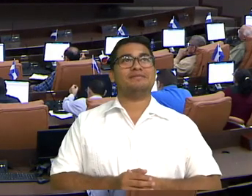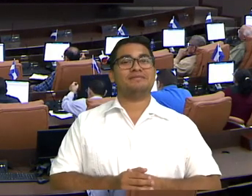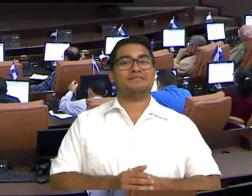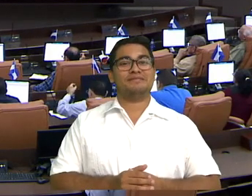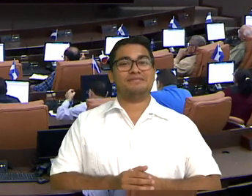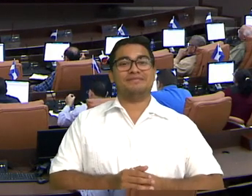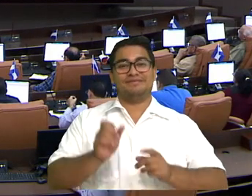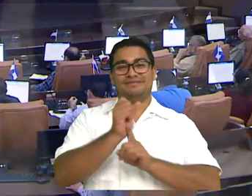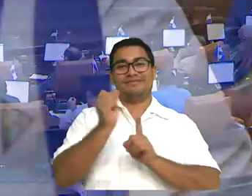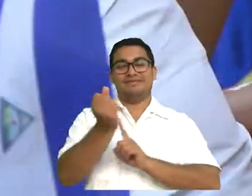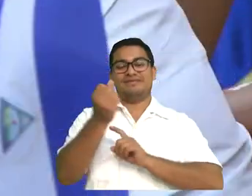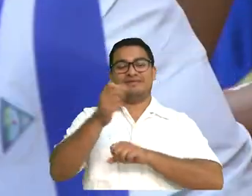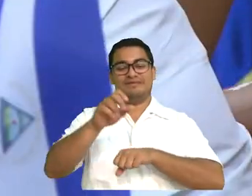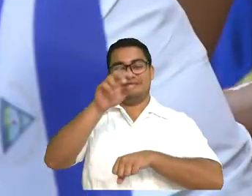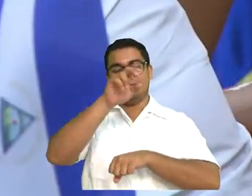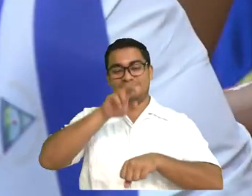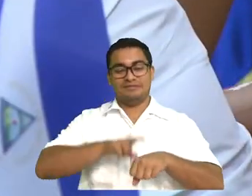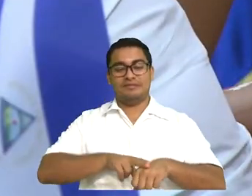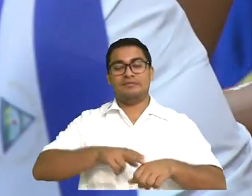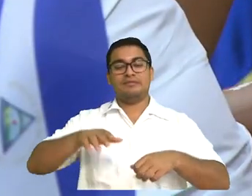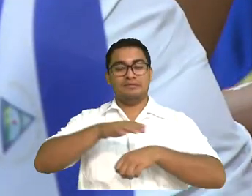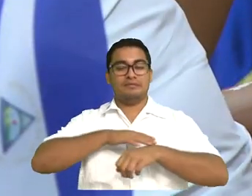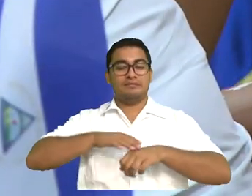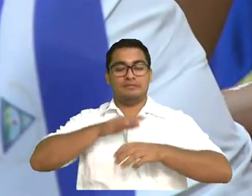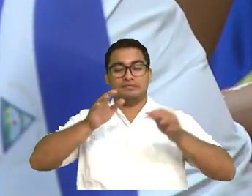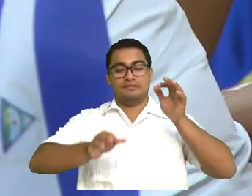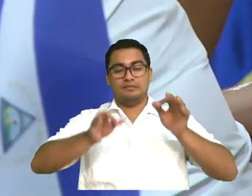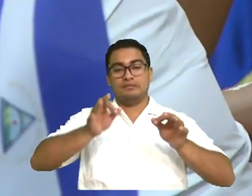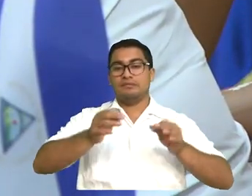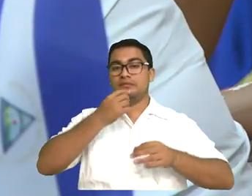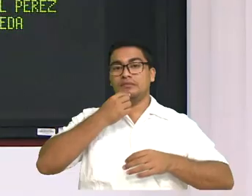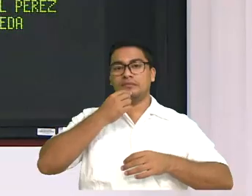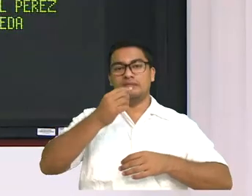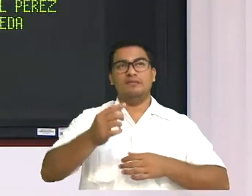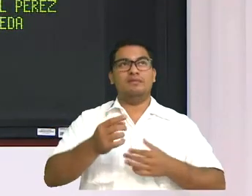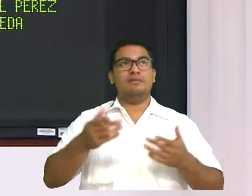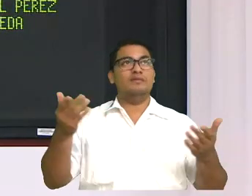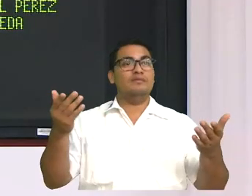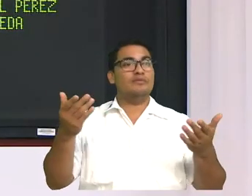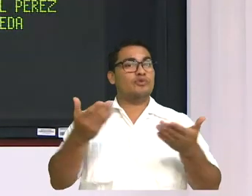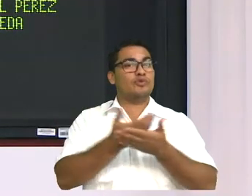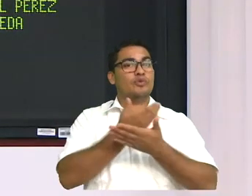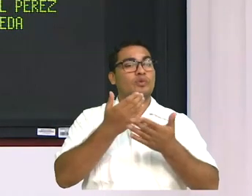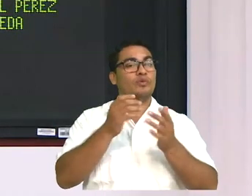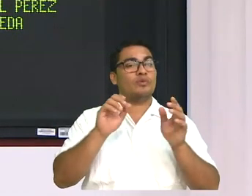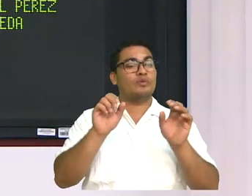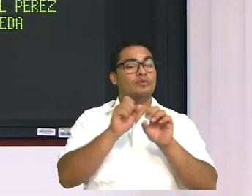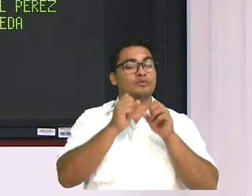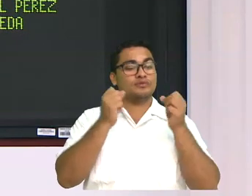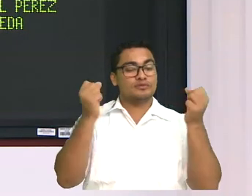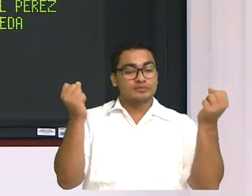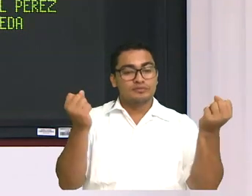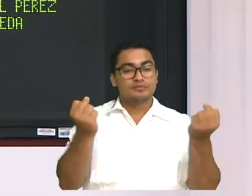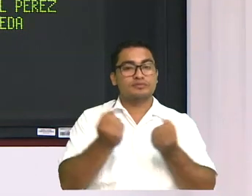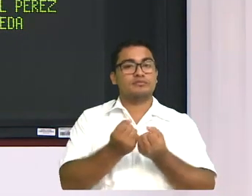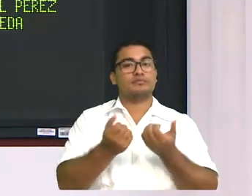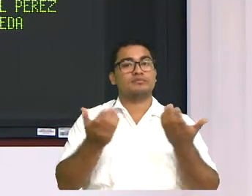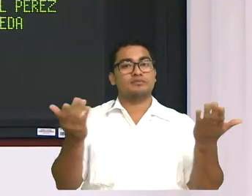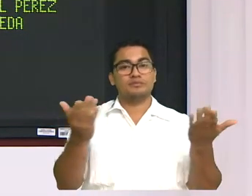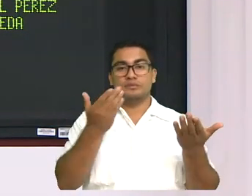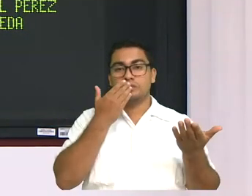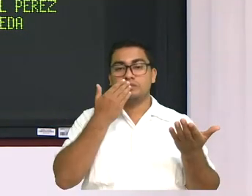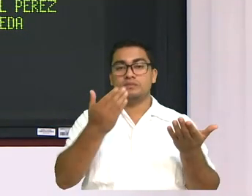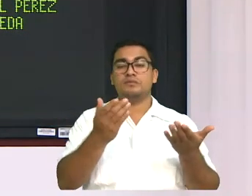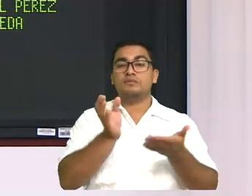El plenario de la Asamblea Nacional otorga personalidad jurídica a una nueva organización que busca promover obras sociales en el municipio